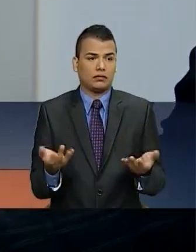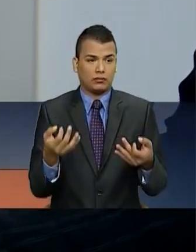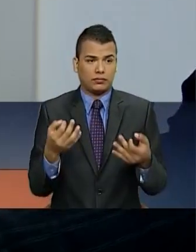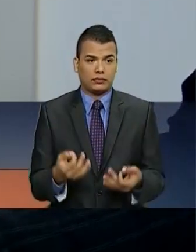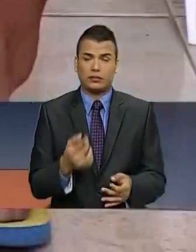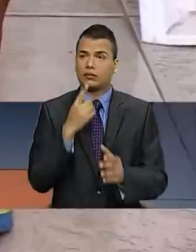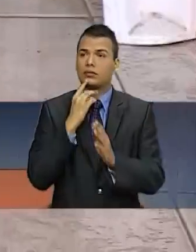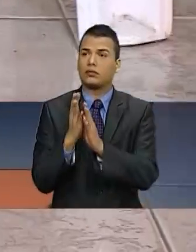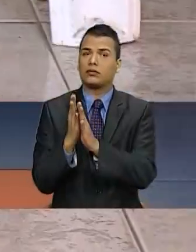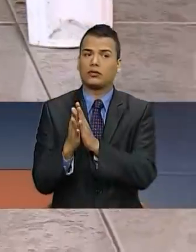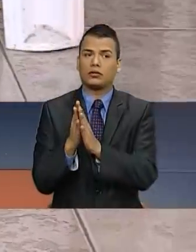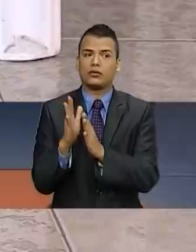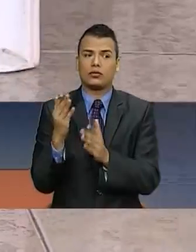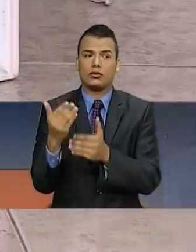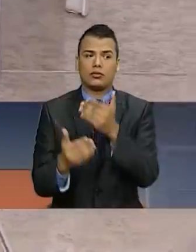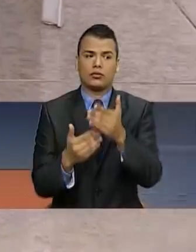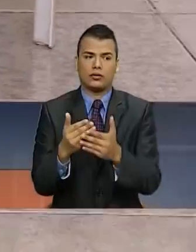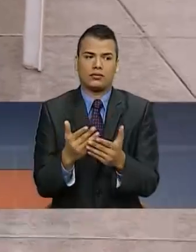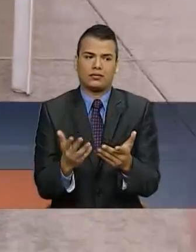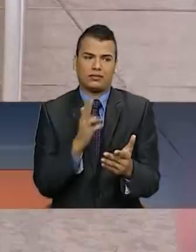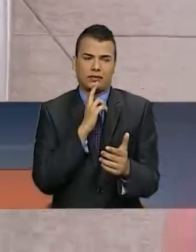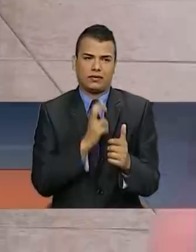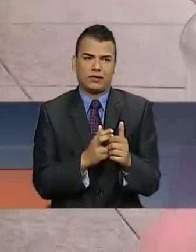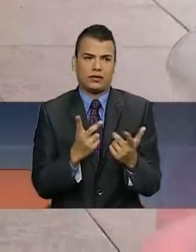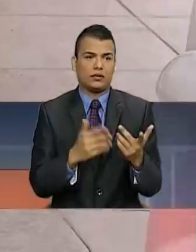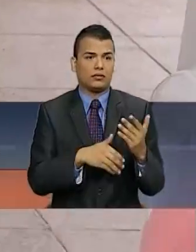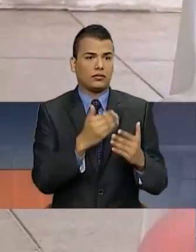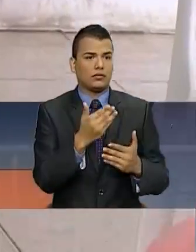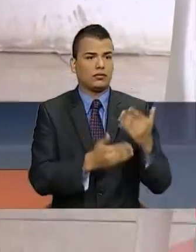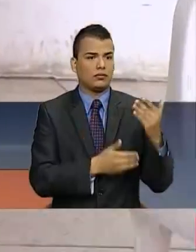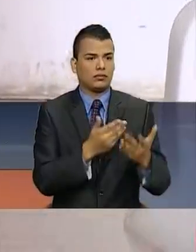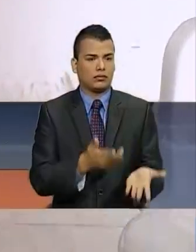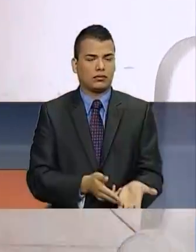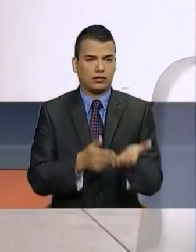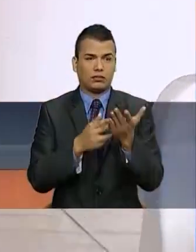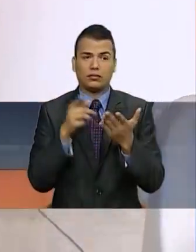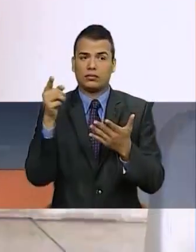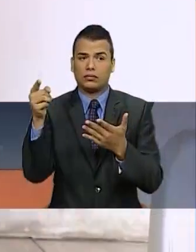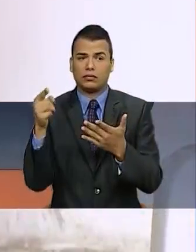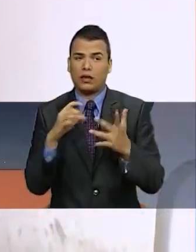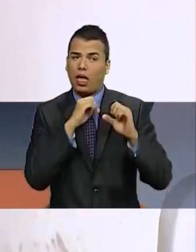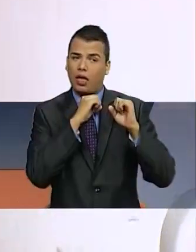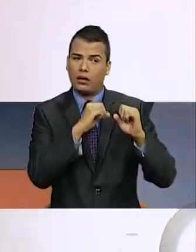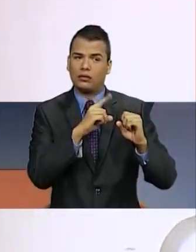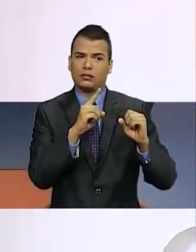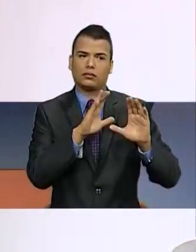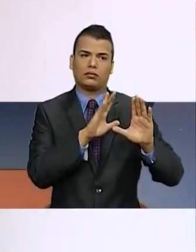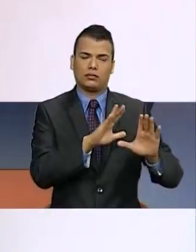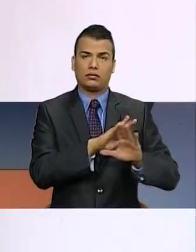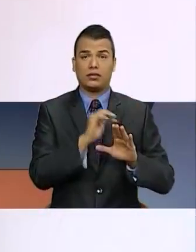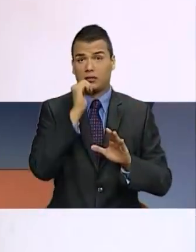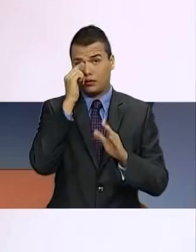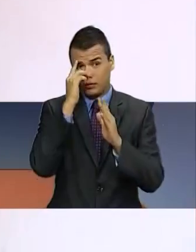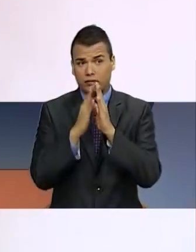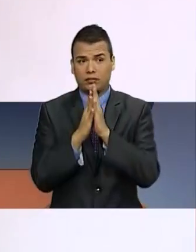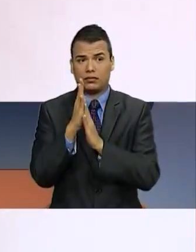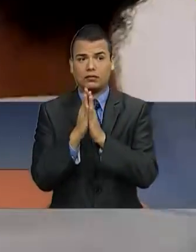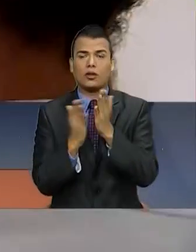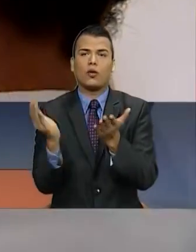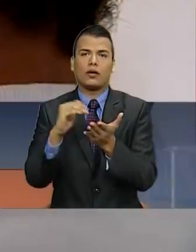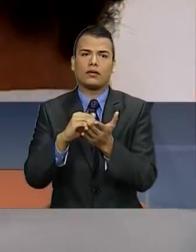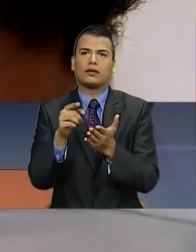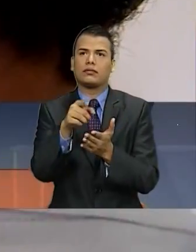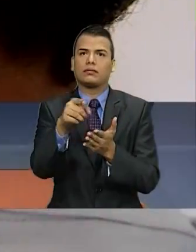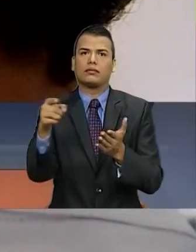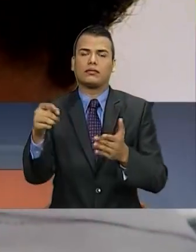puede decir de él, de la evolución. Hoy inicia su proceso de recuperación alejado de los narcóticos, mañana todos quieren verlo de nuevo en las